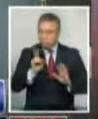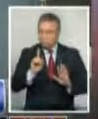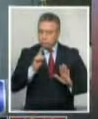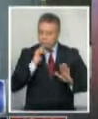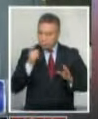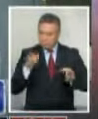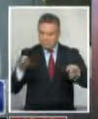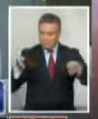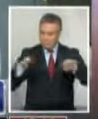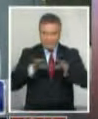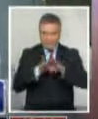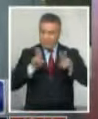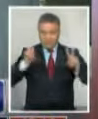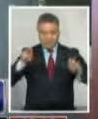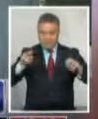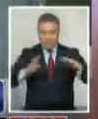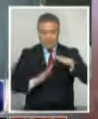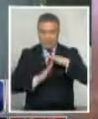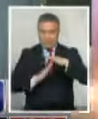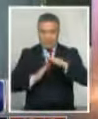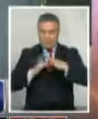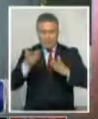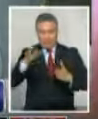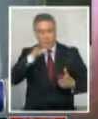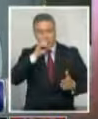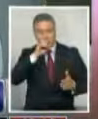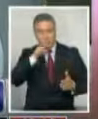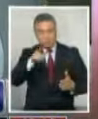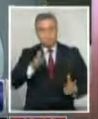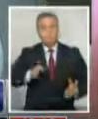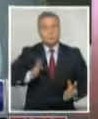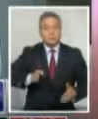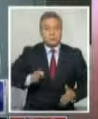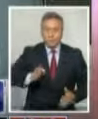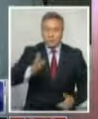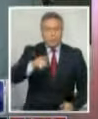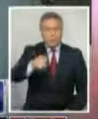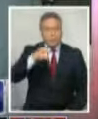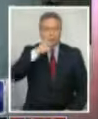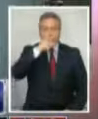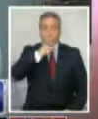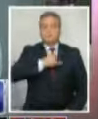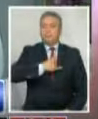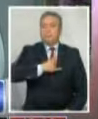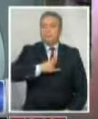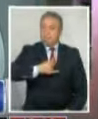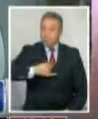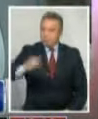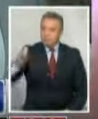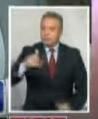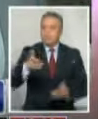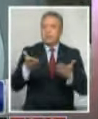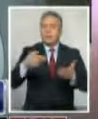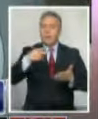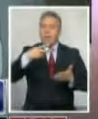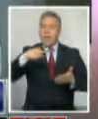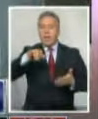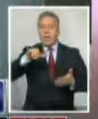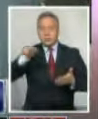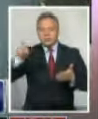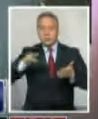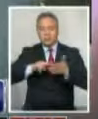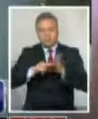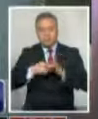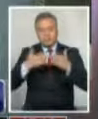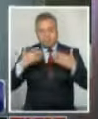los temas pendientes con Perú. ¿Seguirán infinitamente? Porque después de lo que pasó con La Haya, será